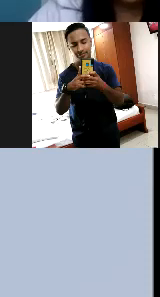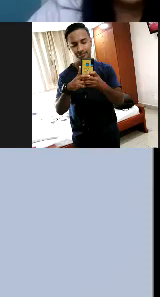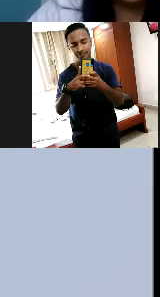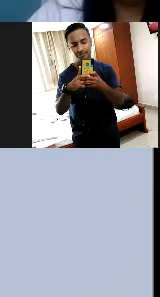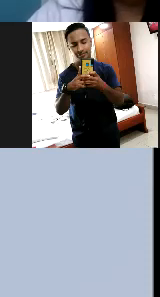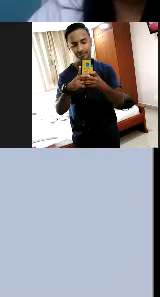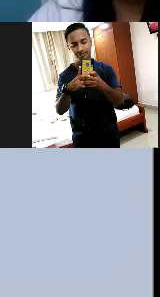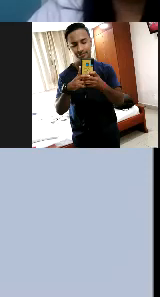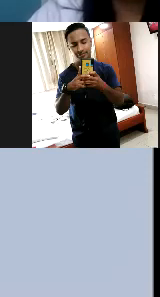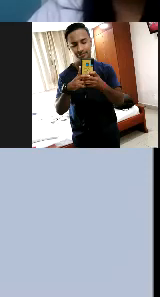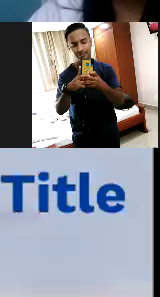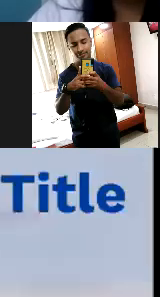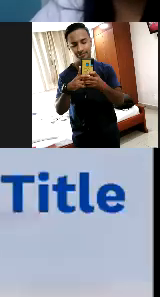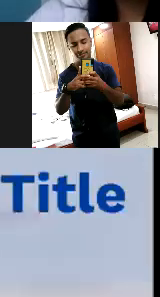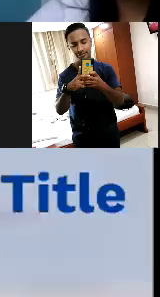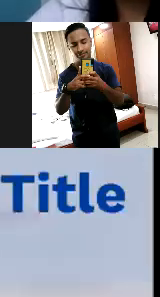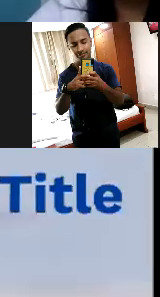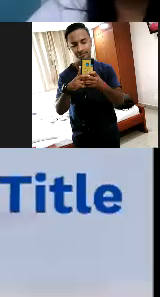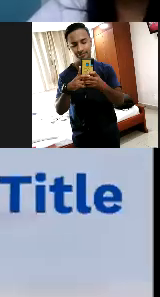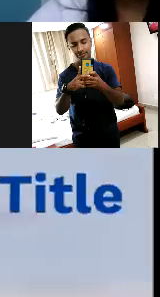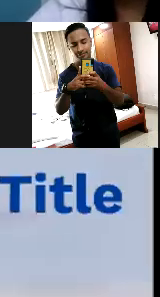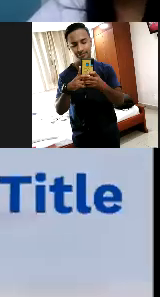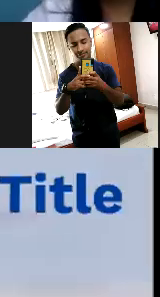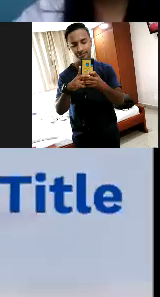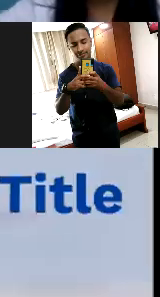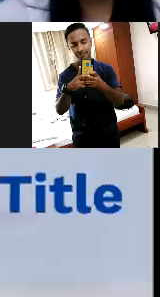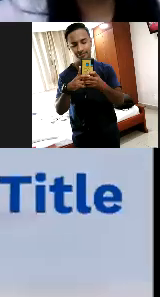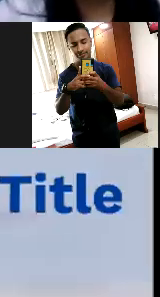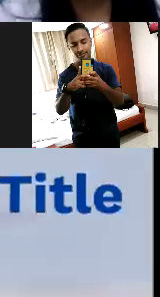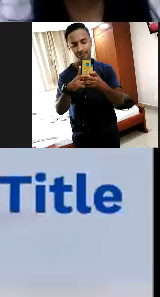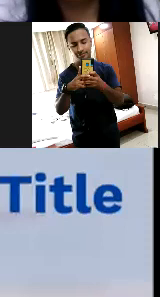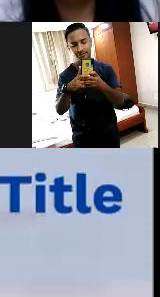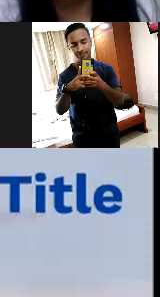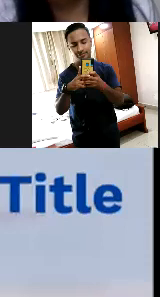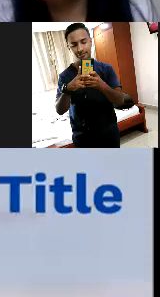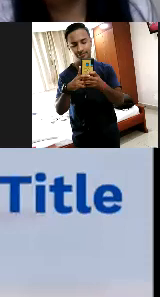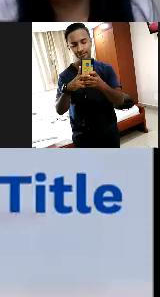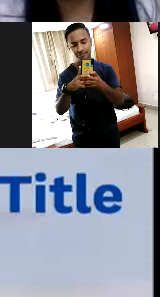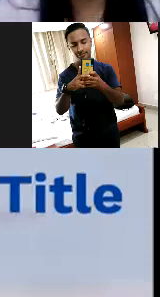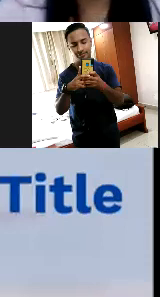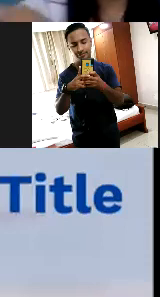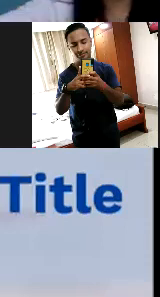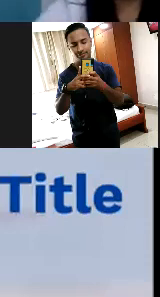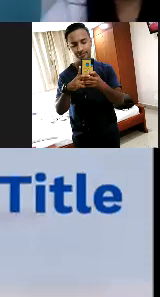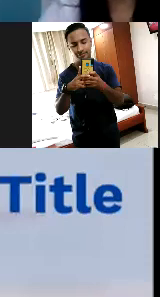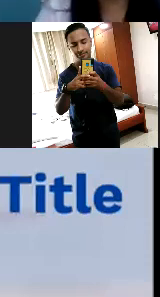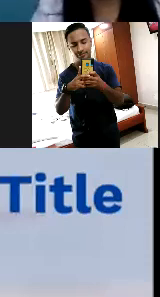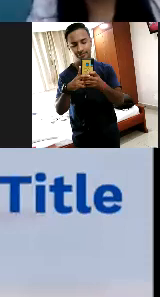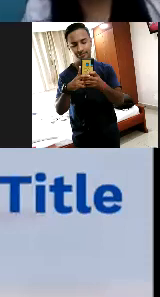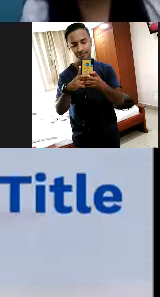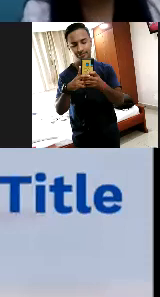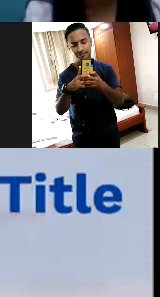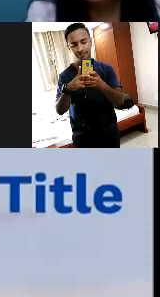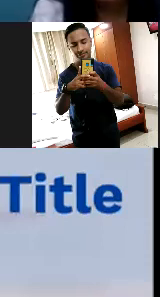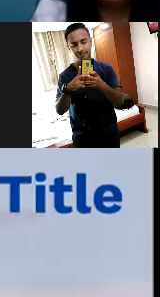sea temporal. Ya. Dentro del otro cuadro que nosotros nos vamos a encontrar a nivel hospitalario es